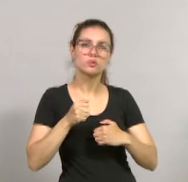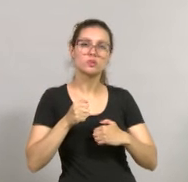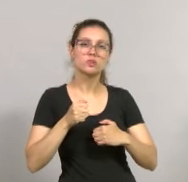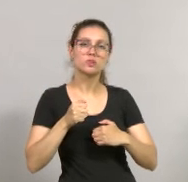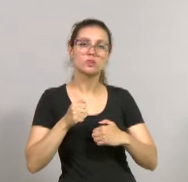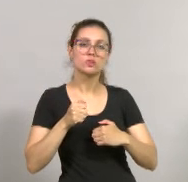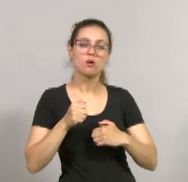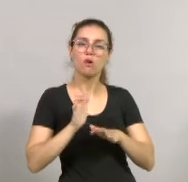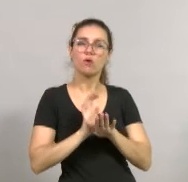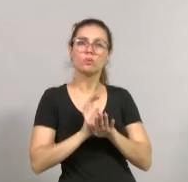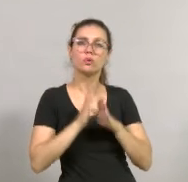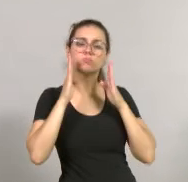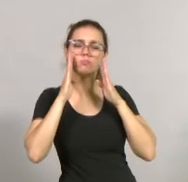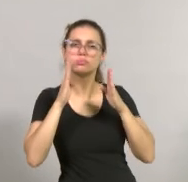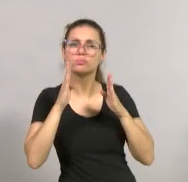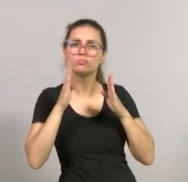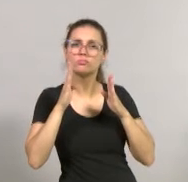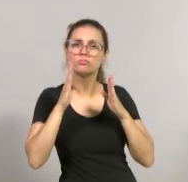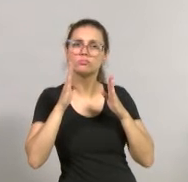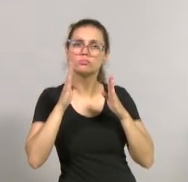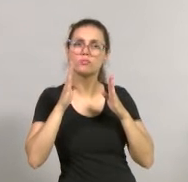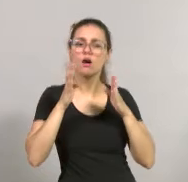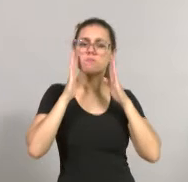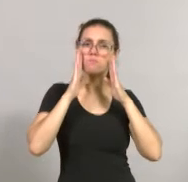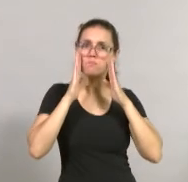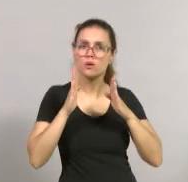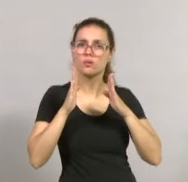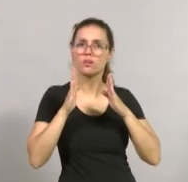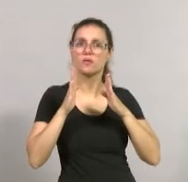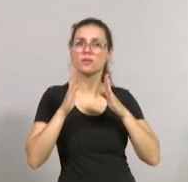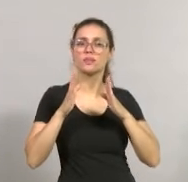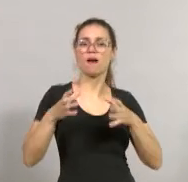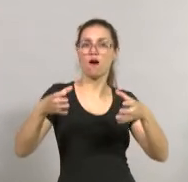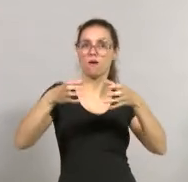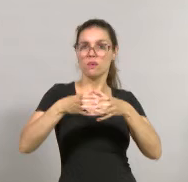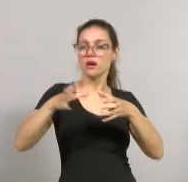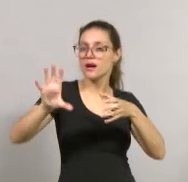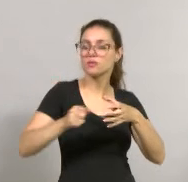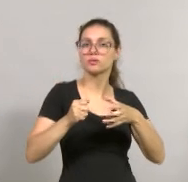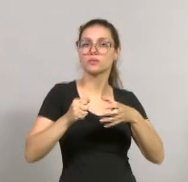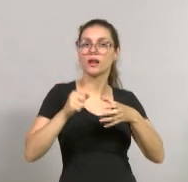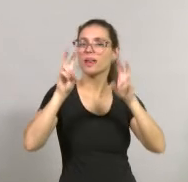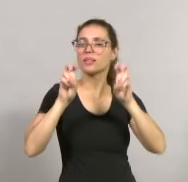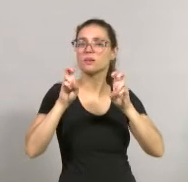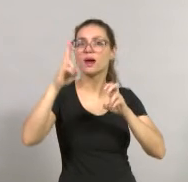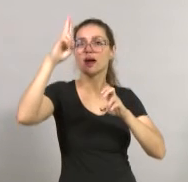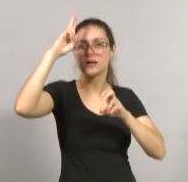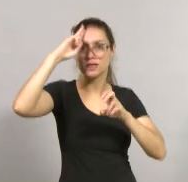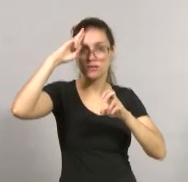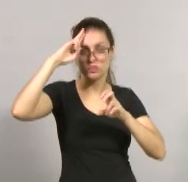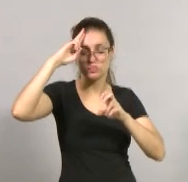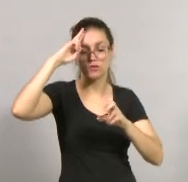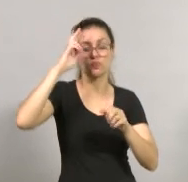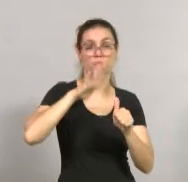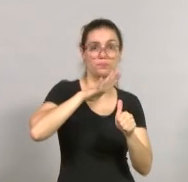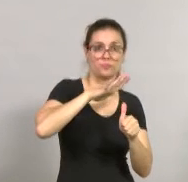de vista, una apropiación colectiva de un punto de vista que es el del reconocimiento. El reconocimiento del género